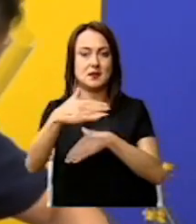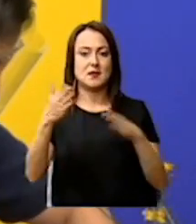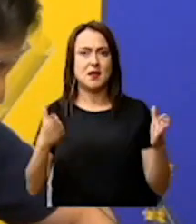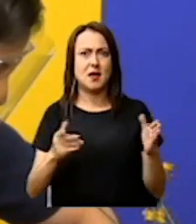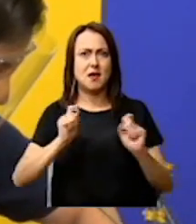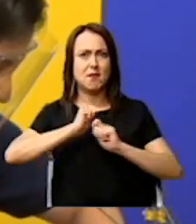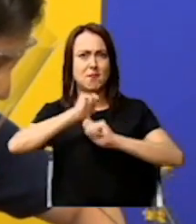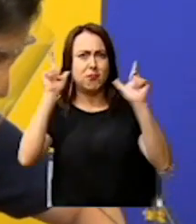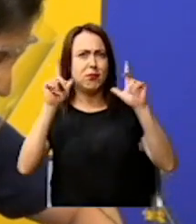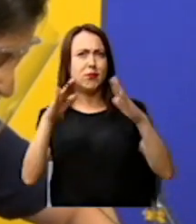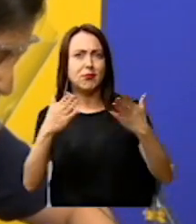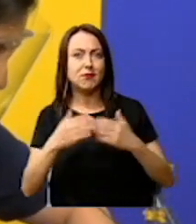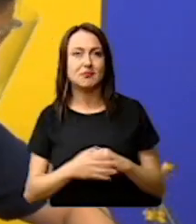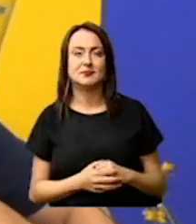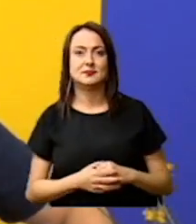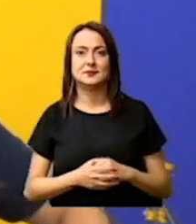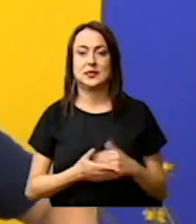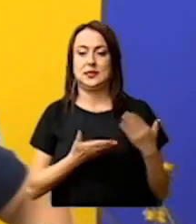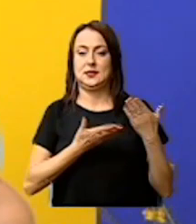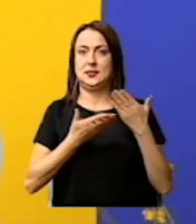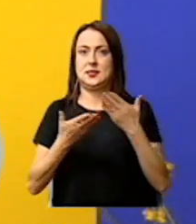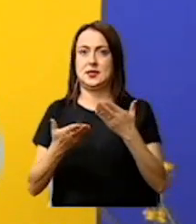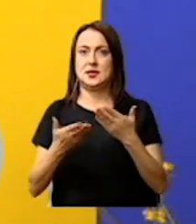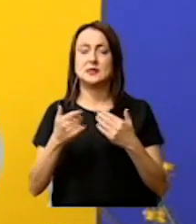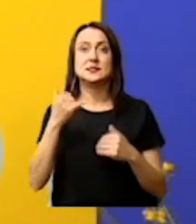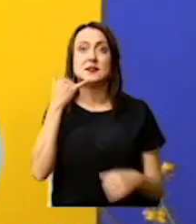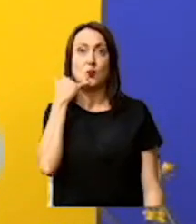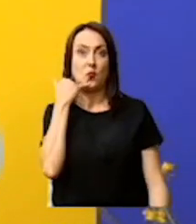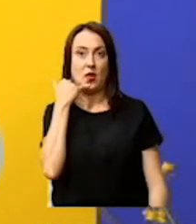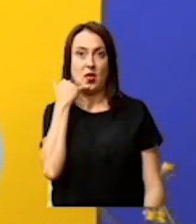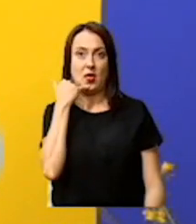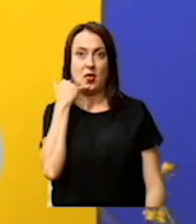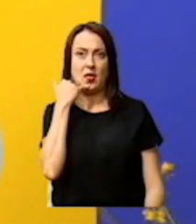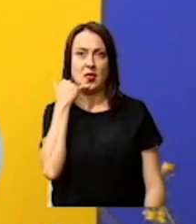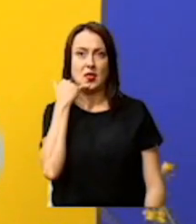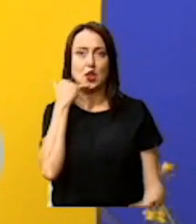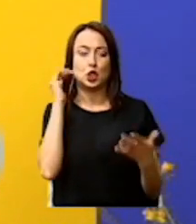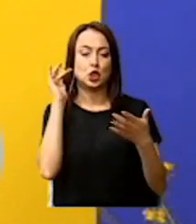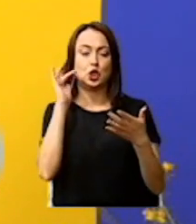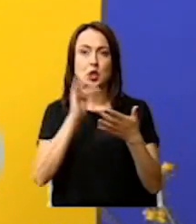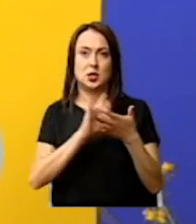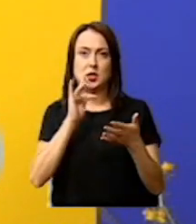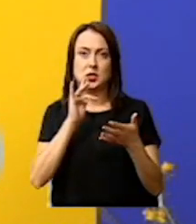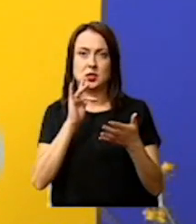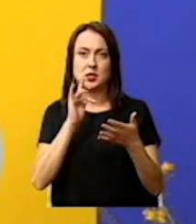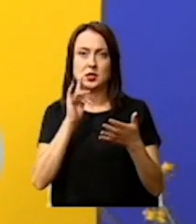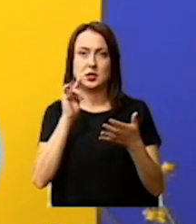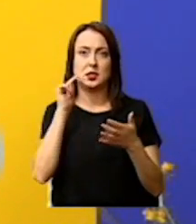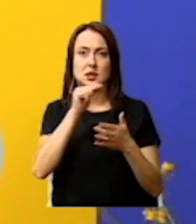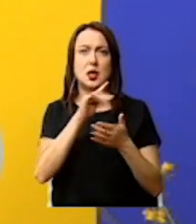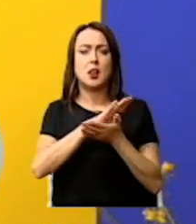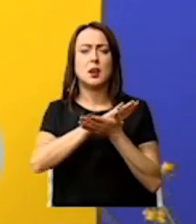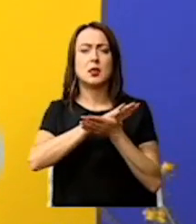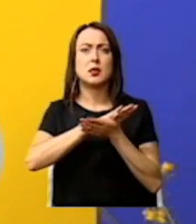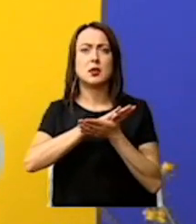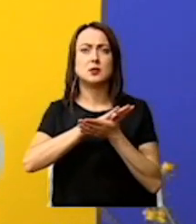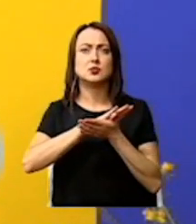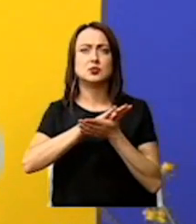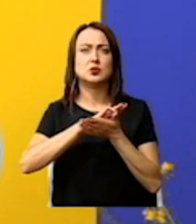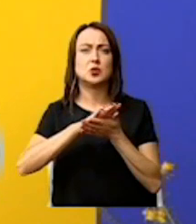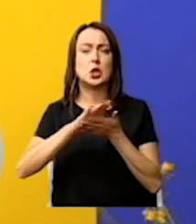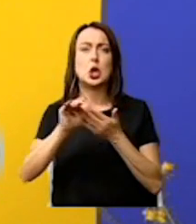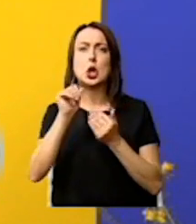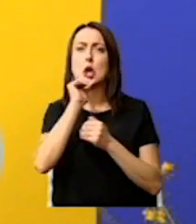sorpresas? Traigo un celular que al tocarlo es liso. Liso, no